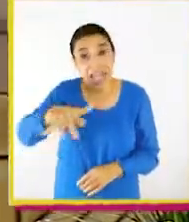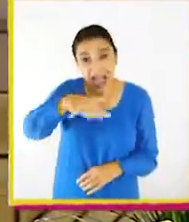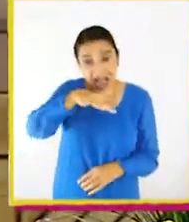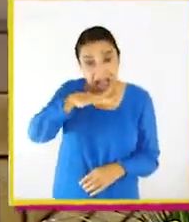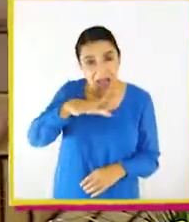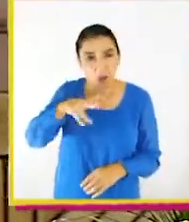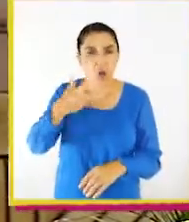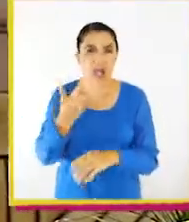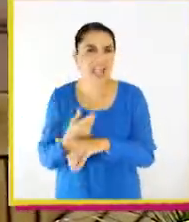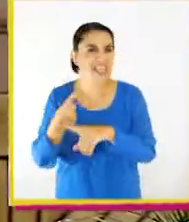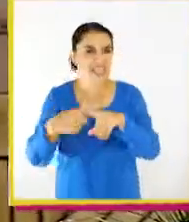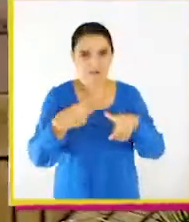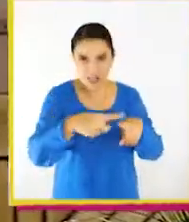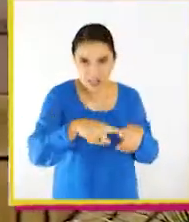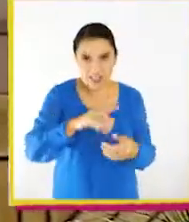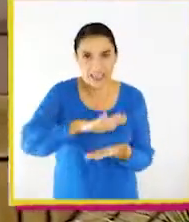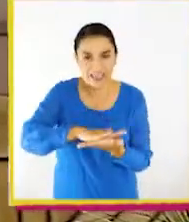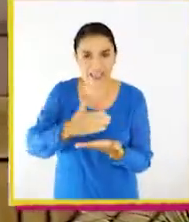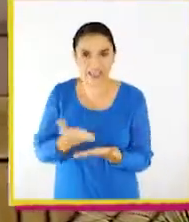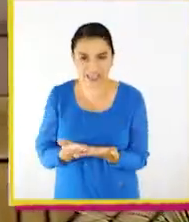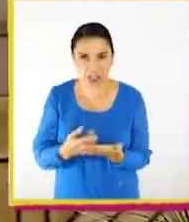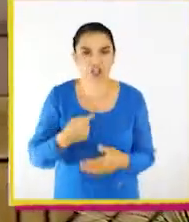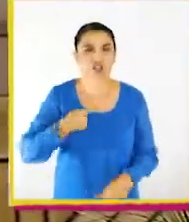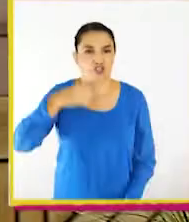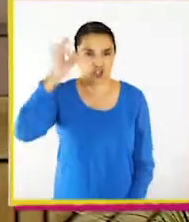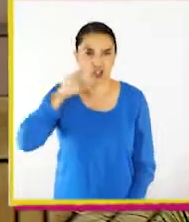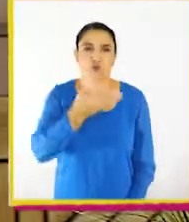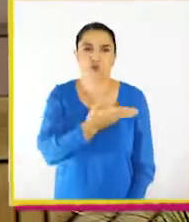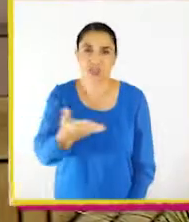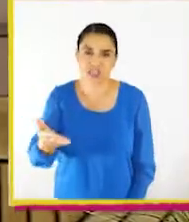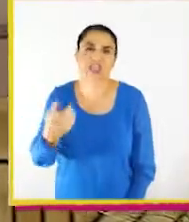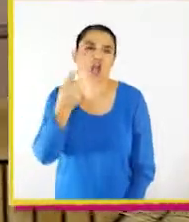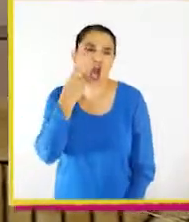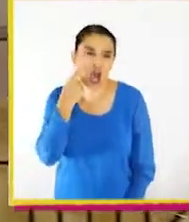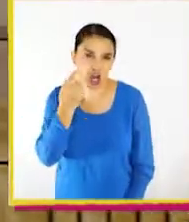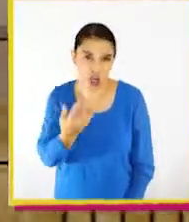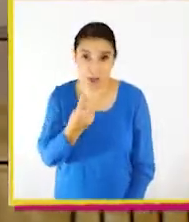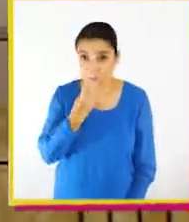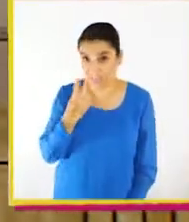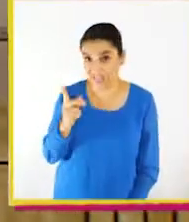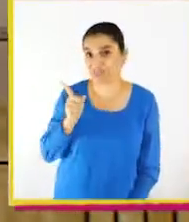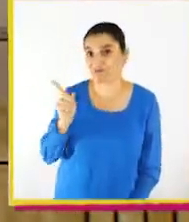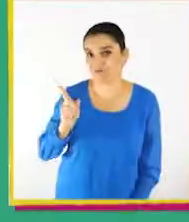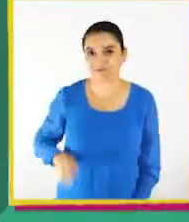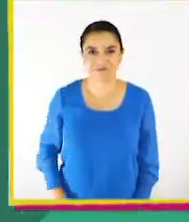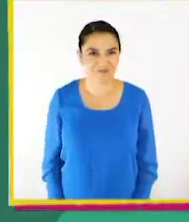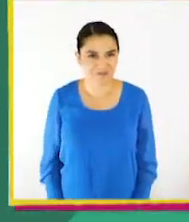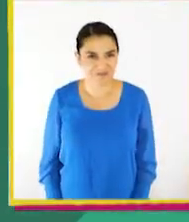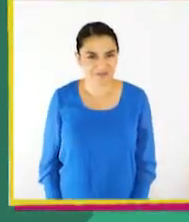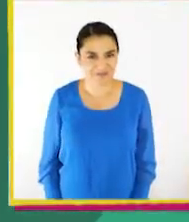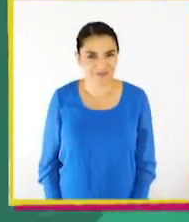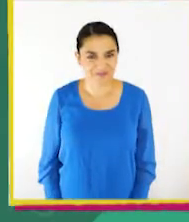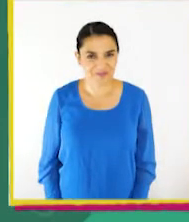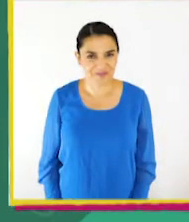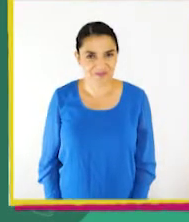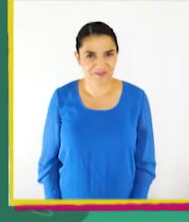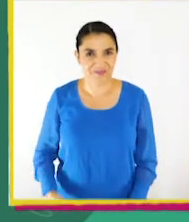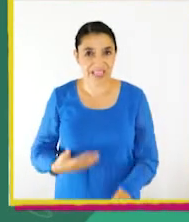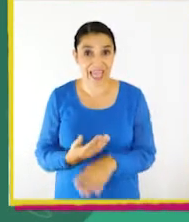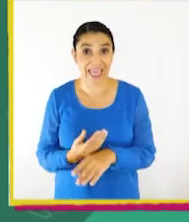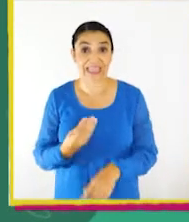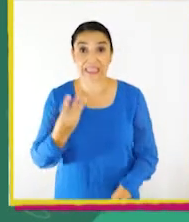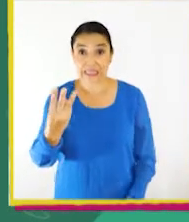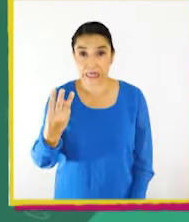agua la encontramos en diferentes estados que yo sé que ustedes conocen. Miren esta imagen.